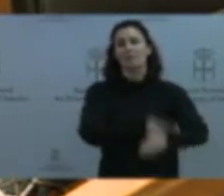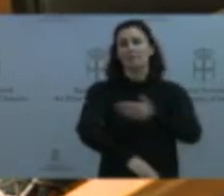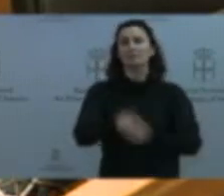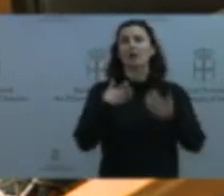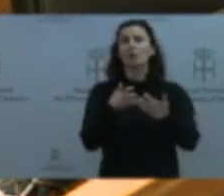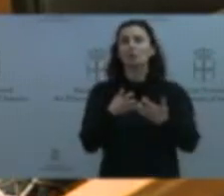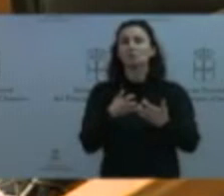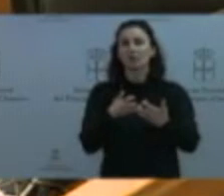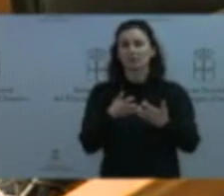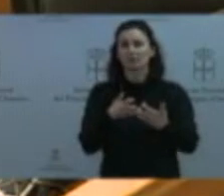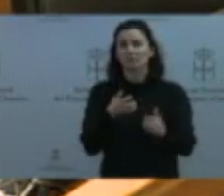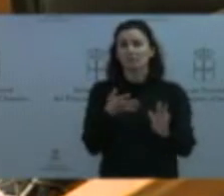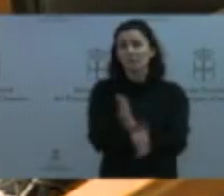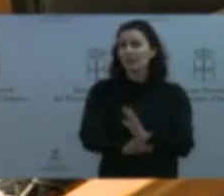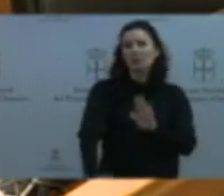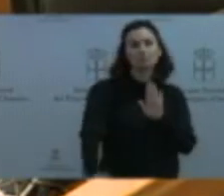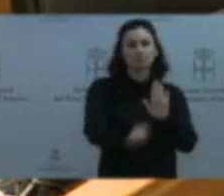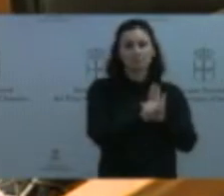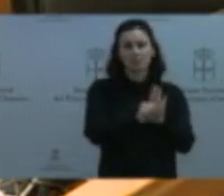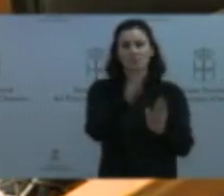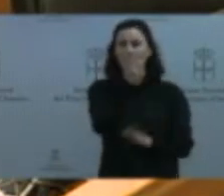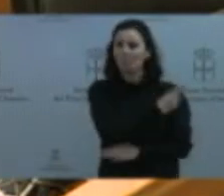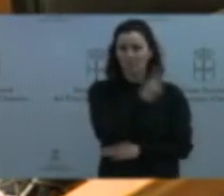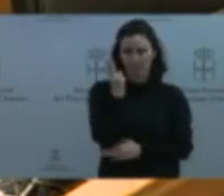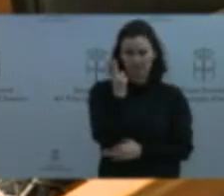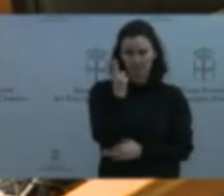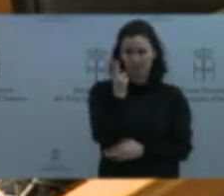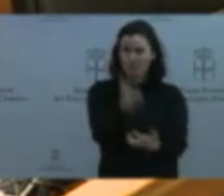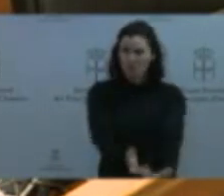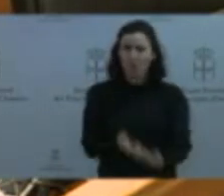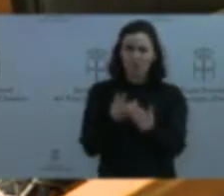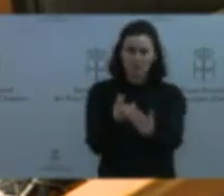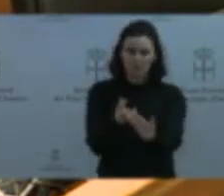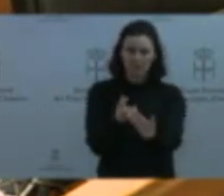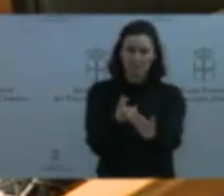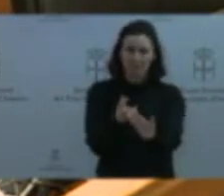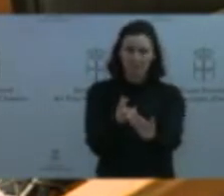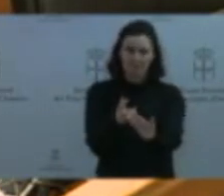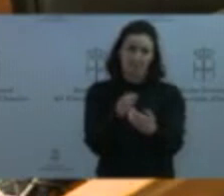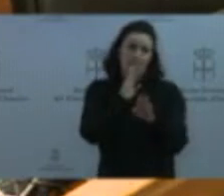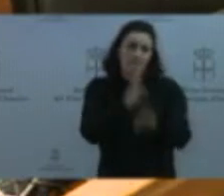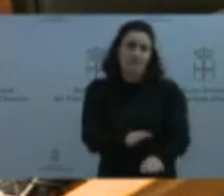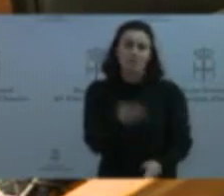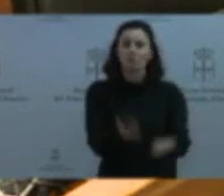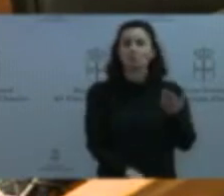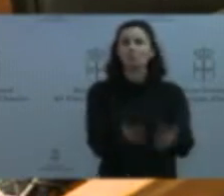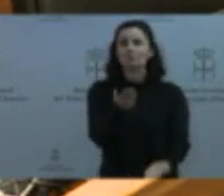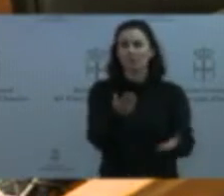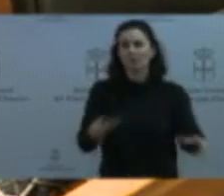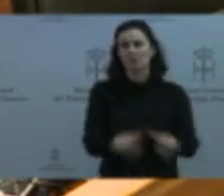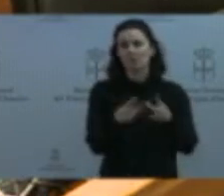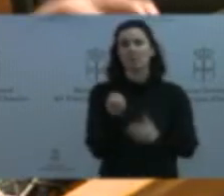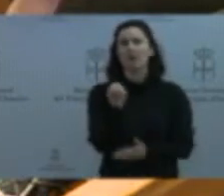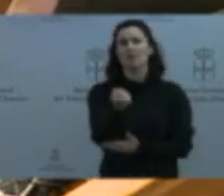para mí de compromiso en la lucha por la justicia social y del apoyo a los más desfavorecidos. Y la